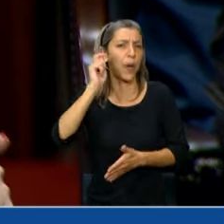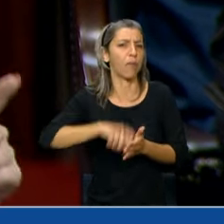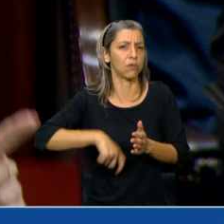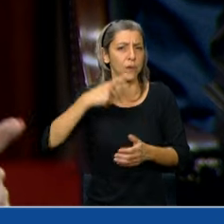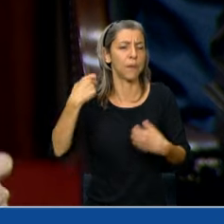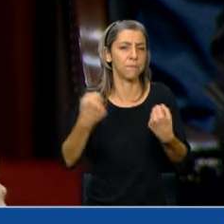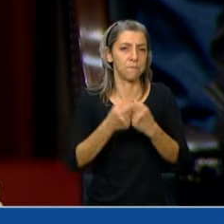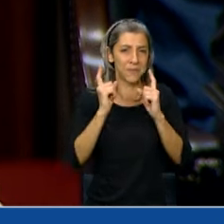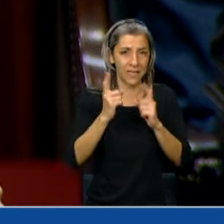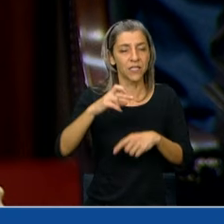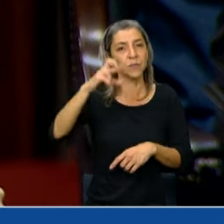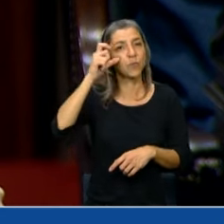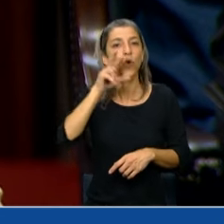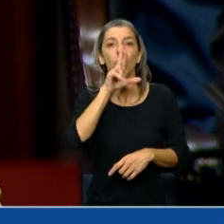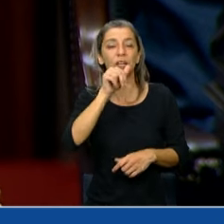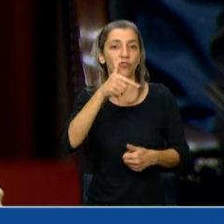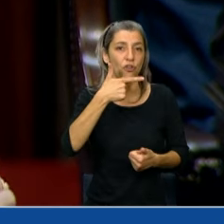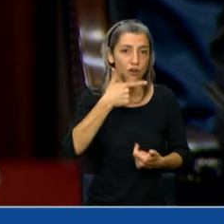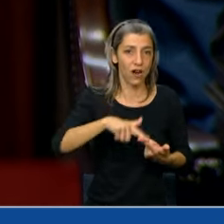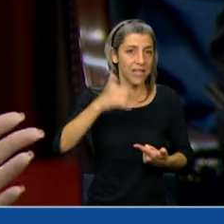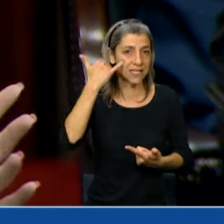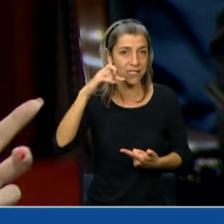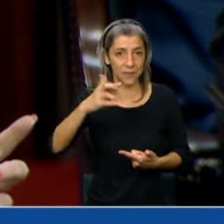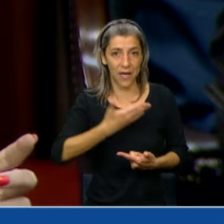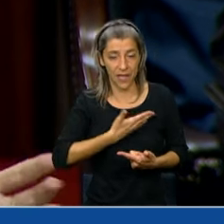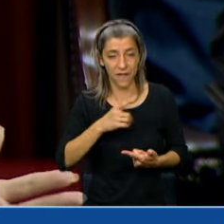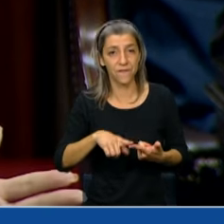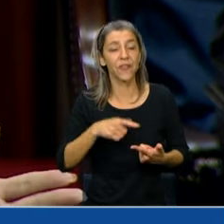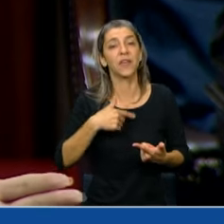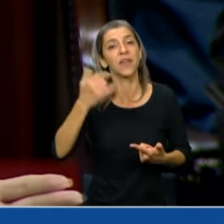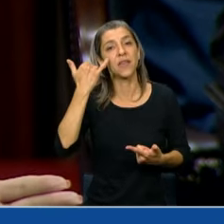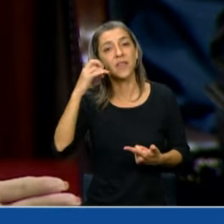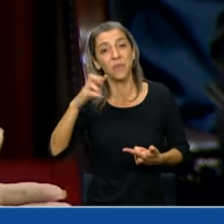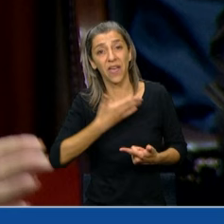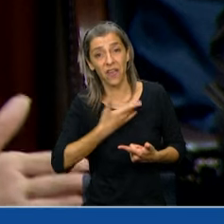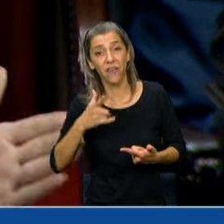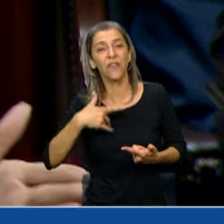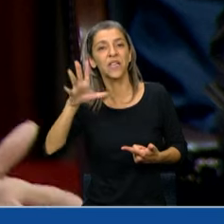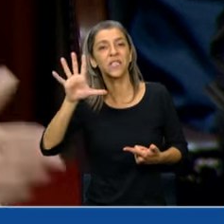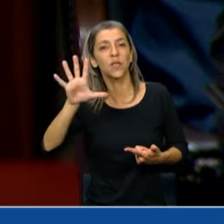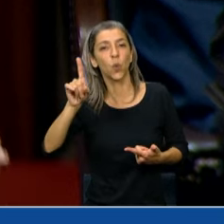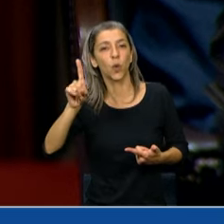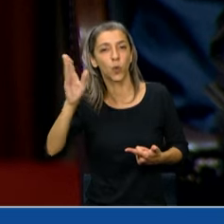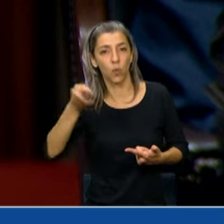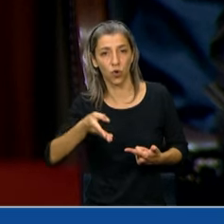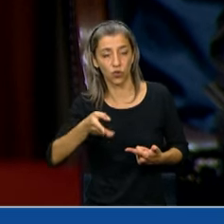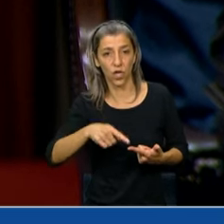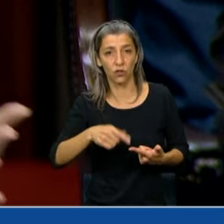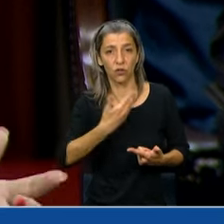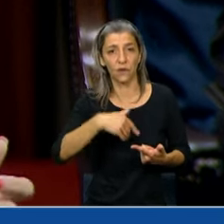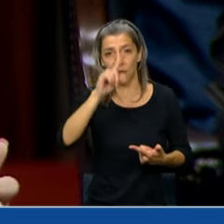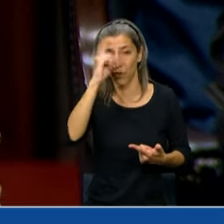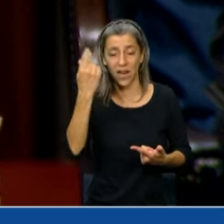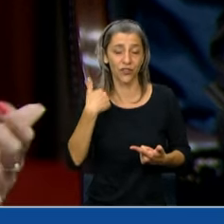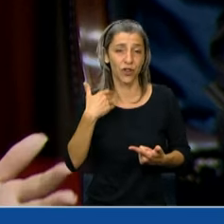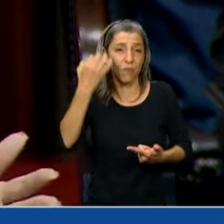Petronas y ipf ipf tiene el 51 por y el estado nacional tiene 51 de